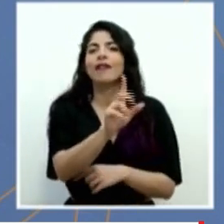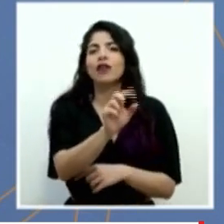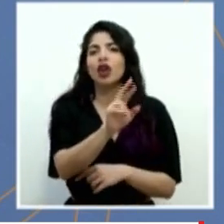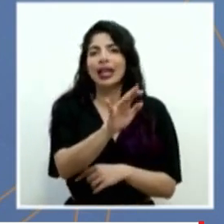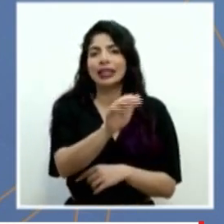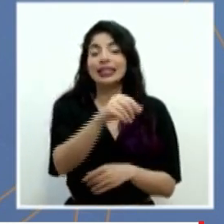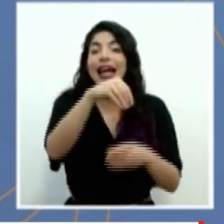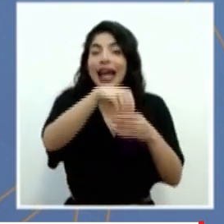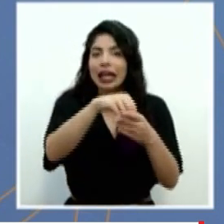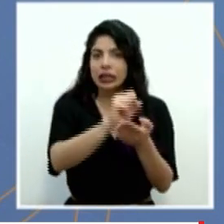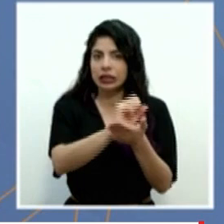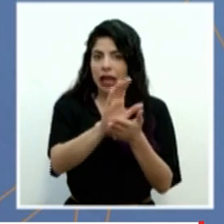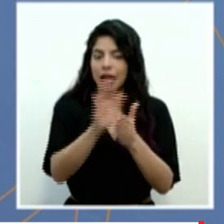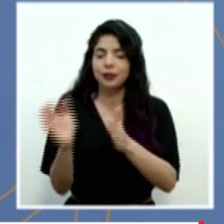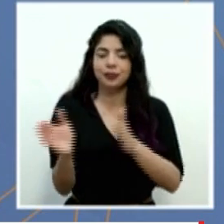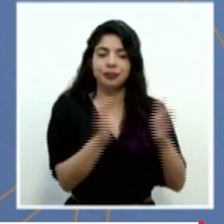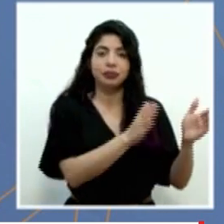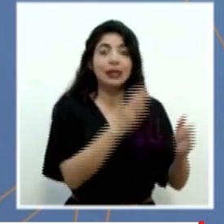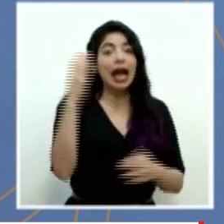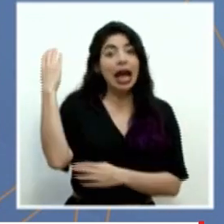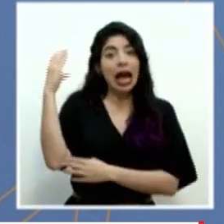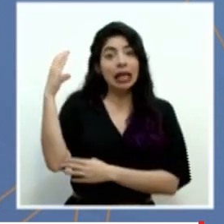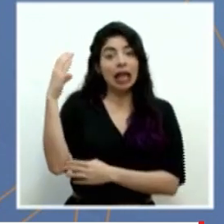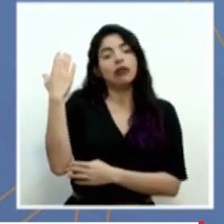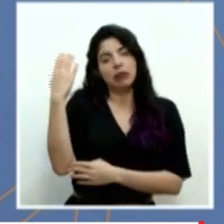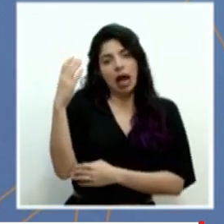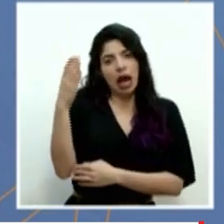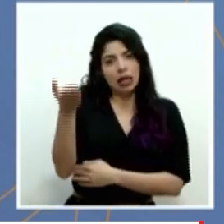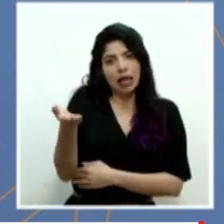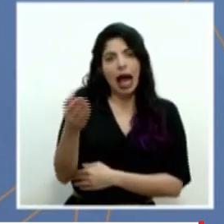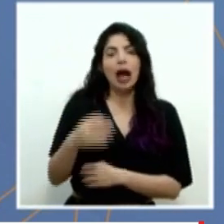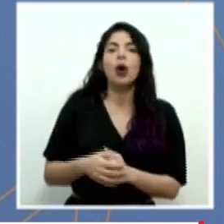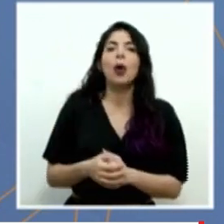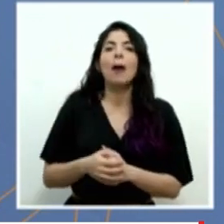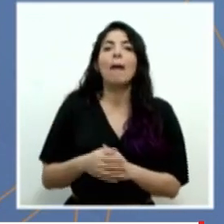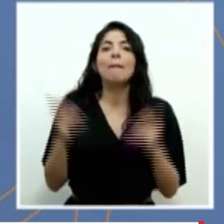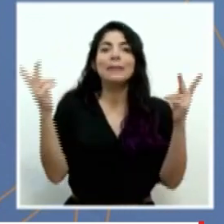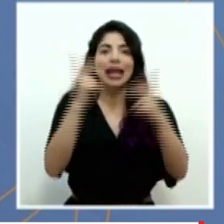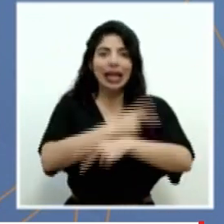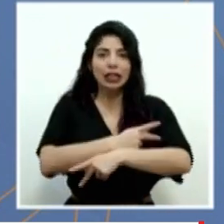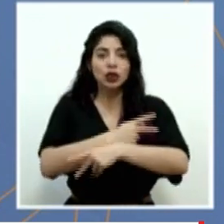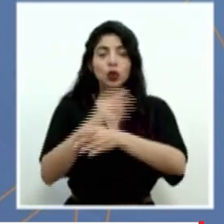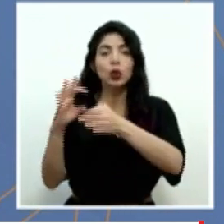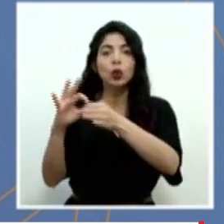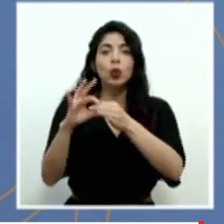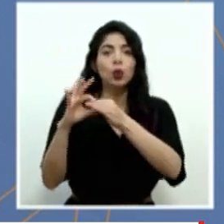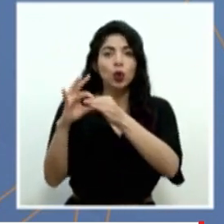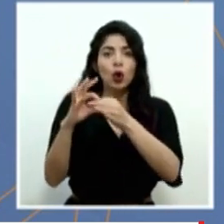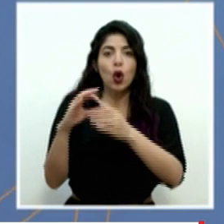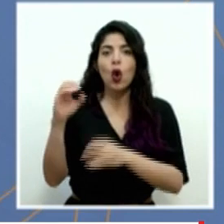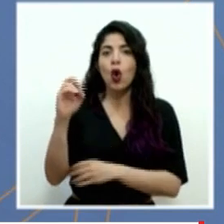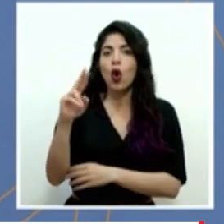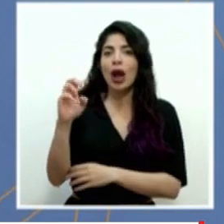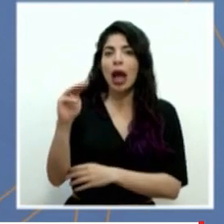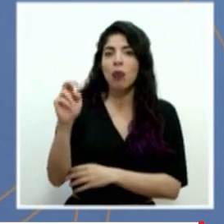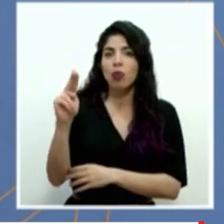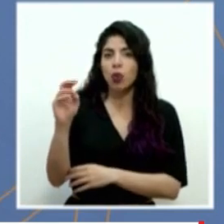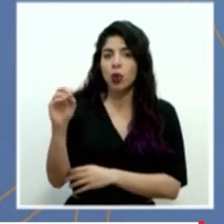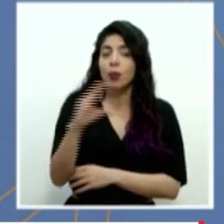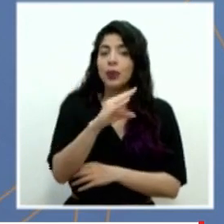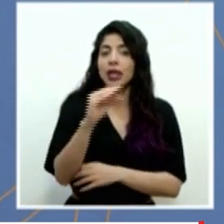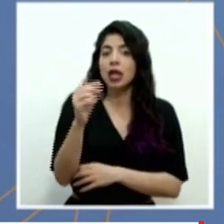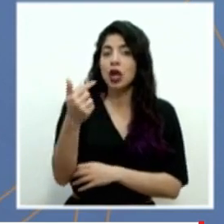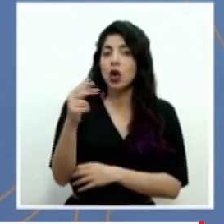Carlos. En Cartago tendríamos Cartago, Paraíso, La Unión, Oreamuno y El